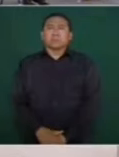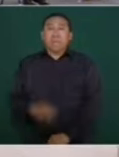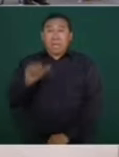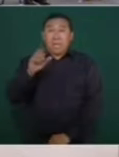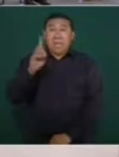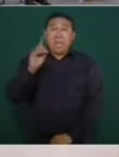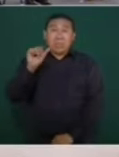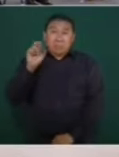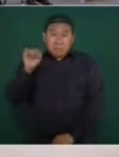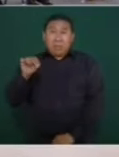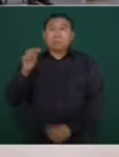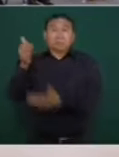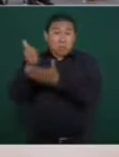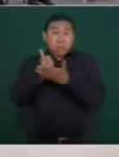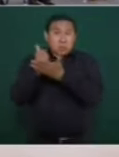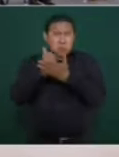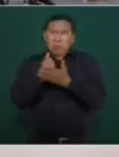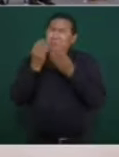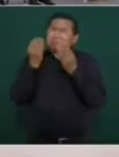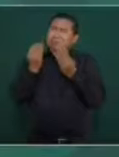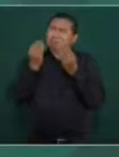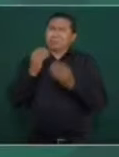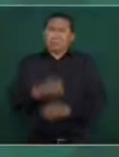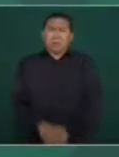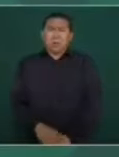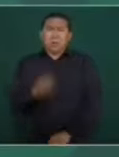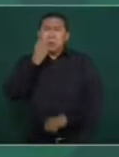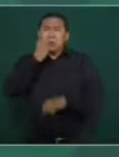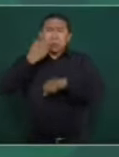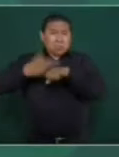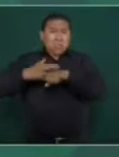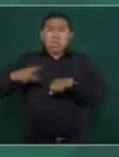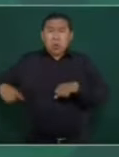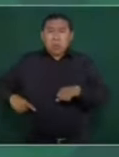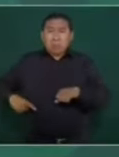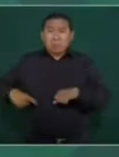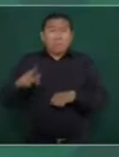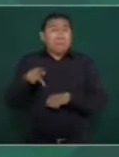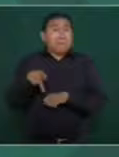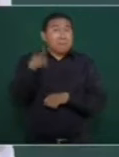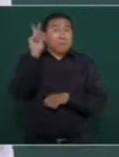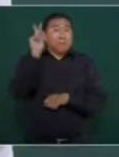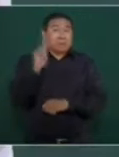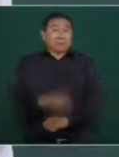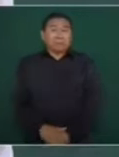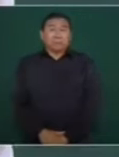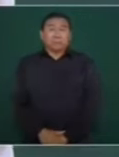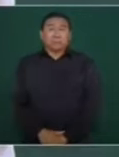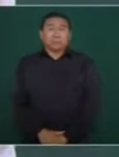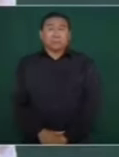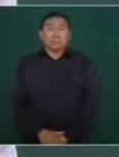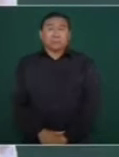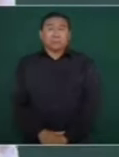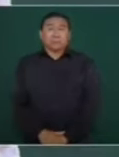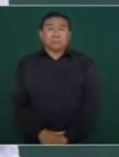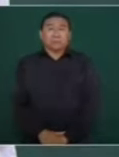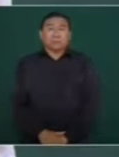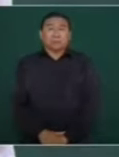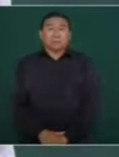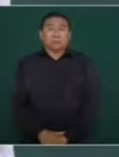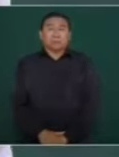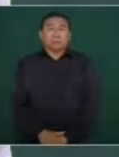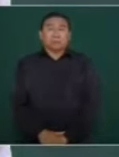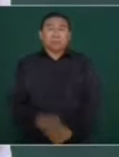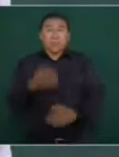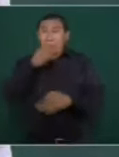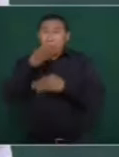Adán está ayudándome mucho como secretario de Gobernación, pero no solo se trata, si